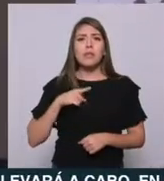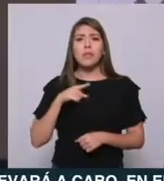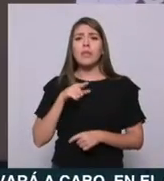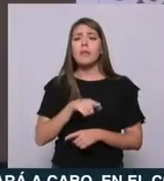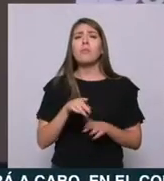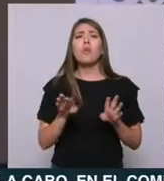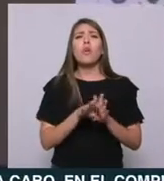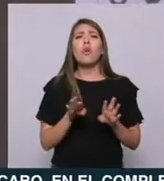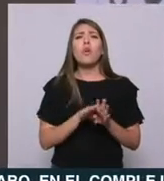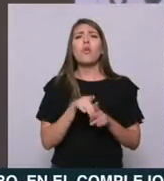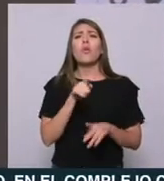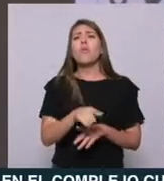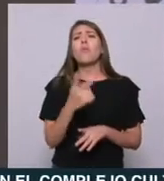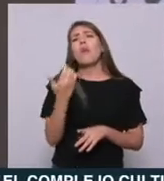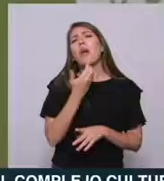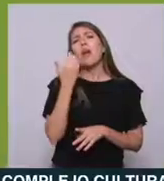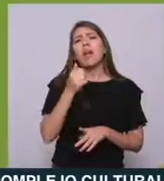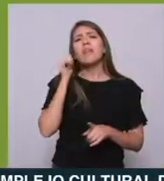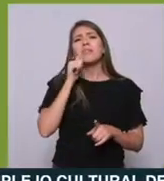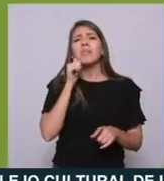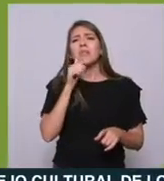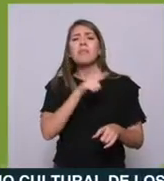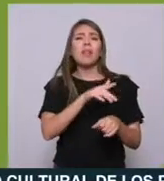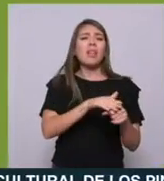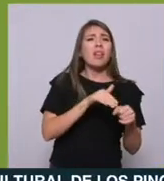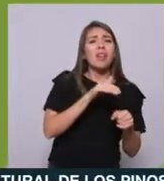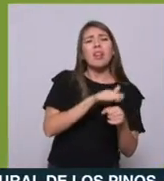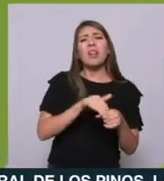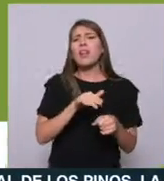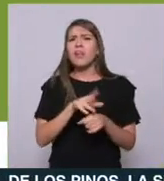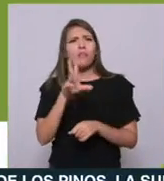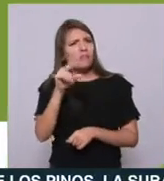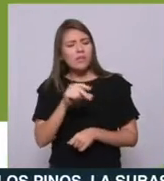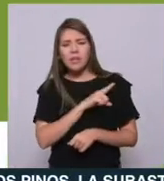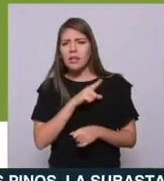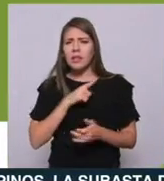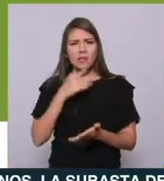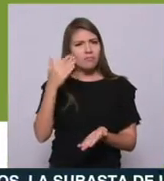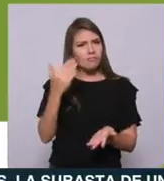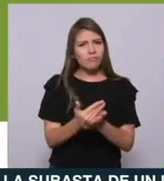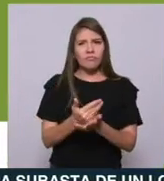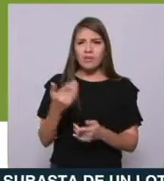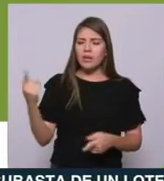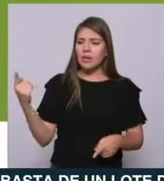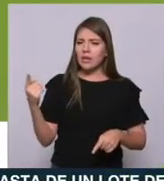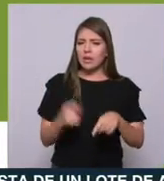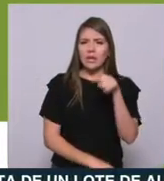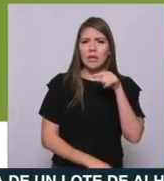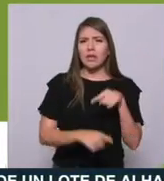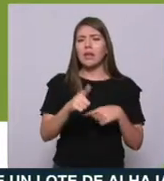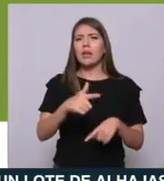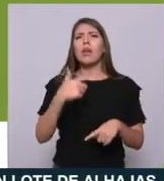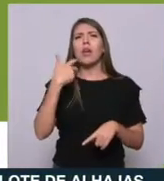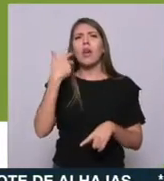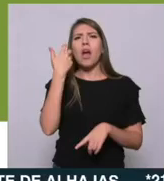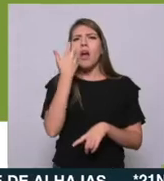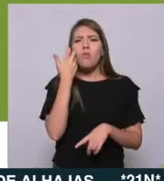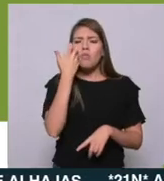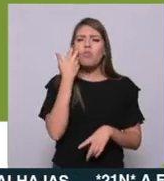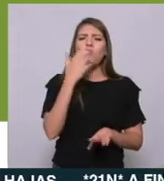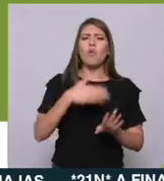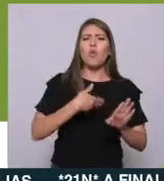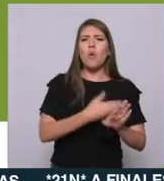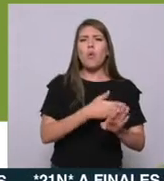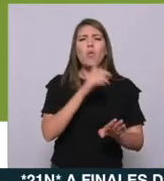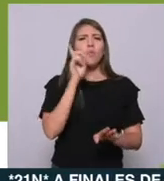violencia, por lo que debe ser erradicado. Si estamos convencidos que hay que erradicar el abuso, el acoso, la violencia hacia la